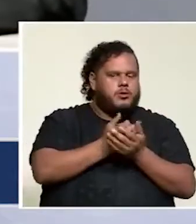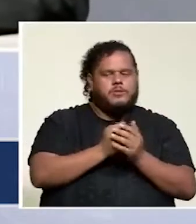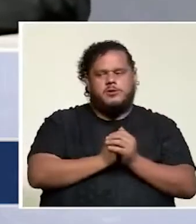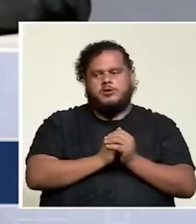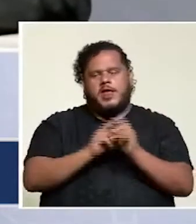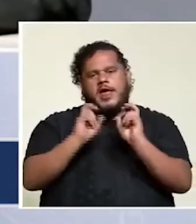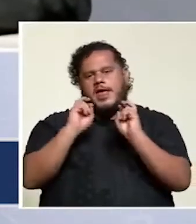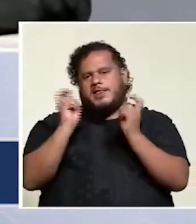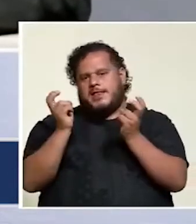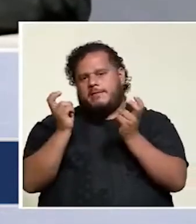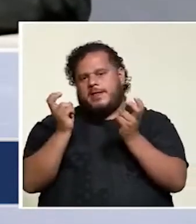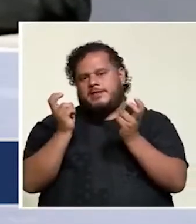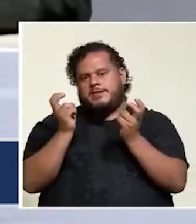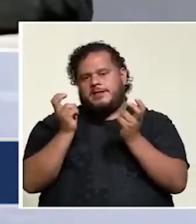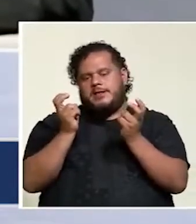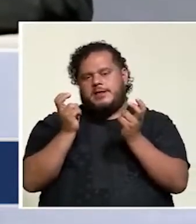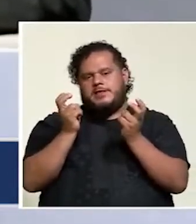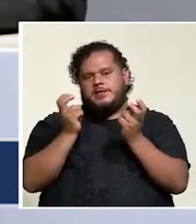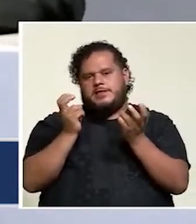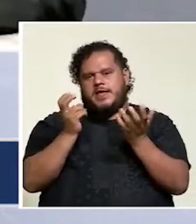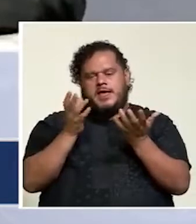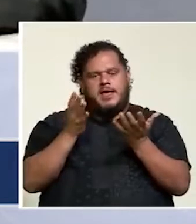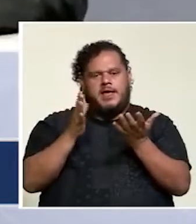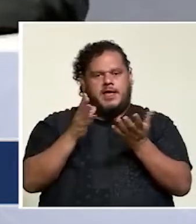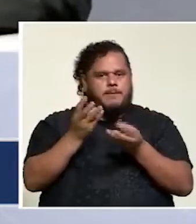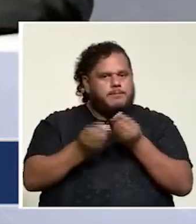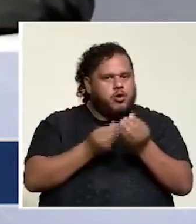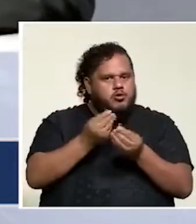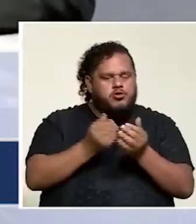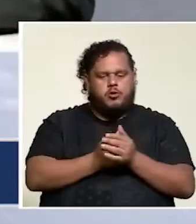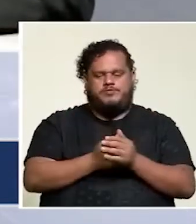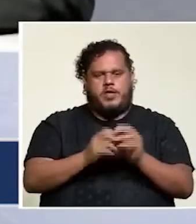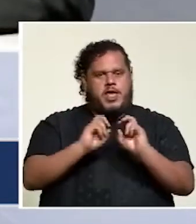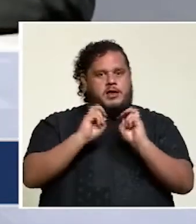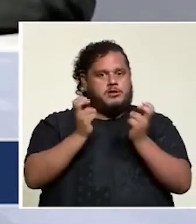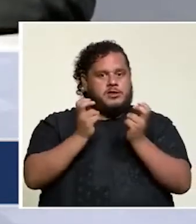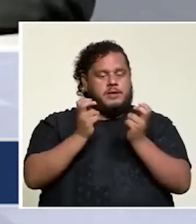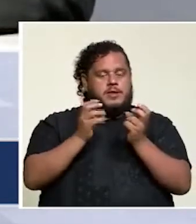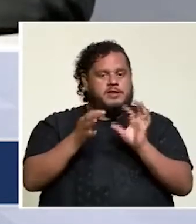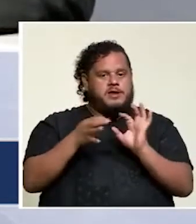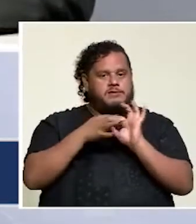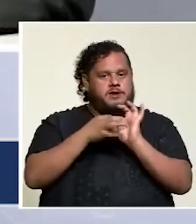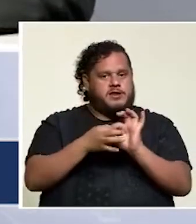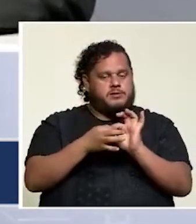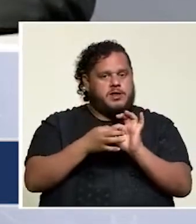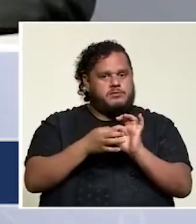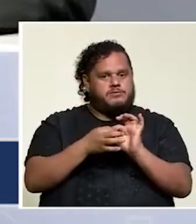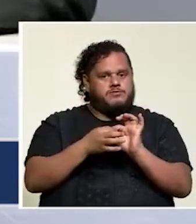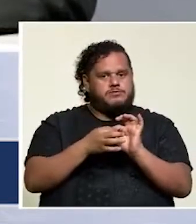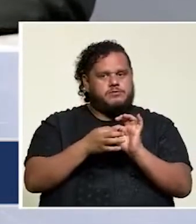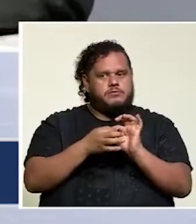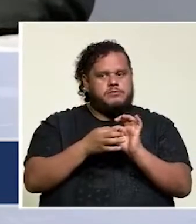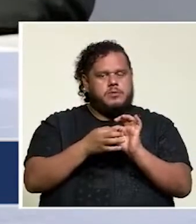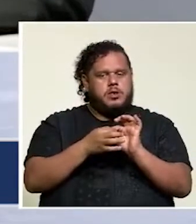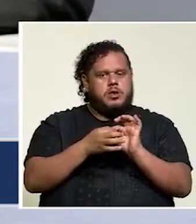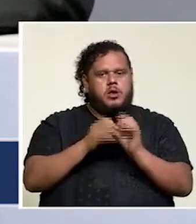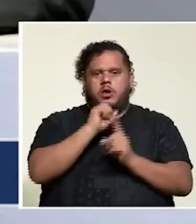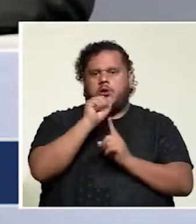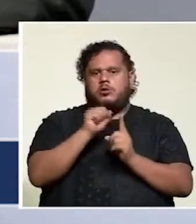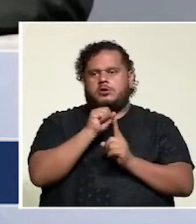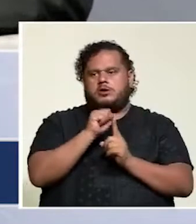temas de fomento productivo, los temas relacionados con aspectos